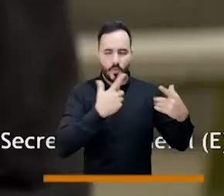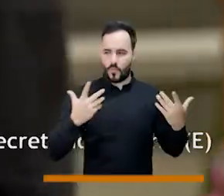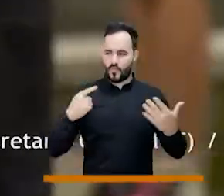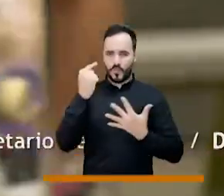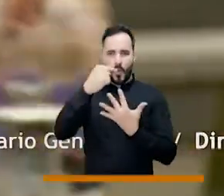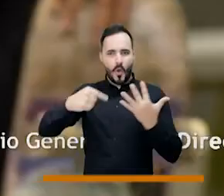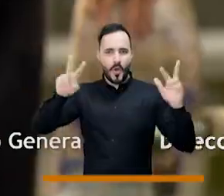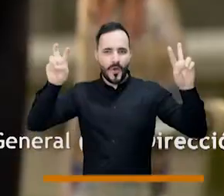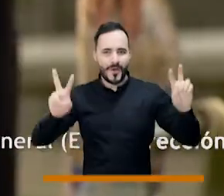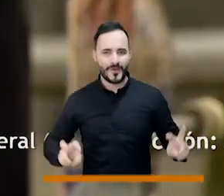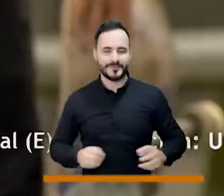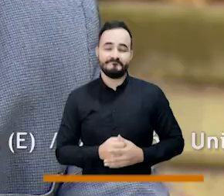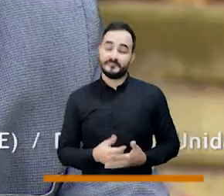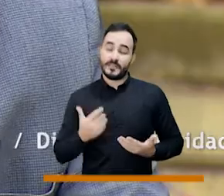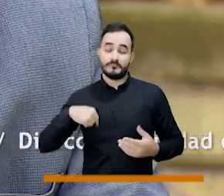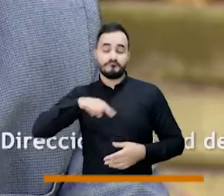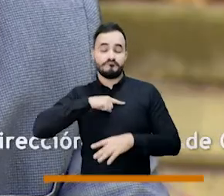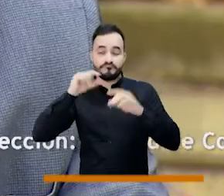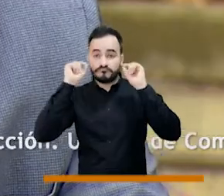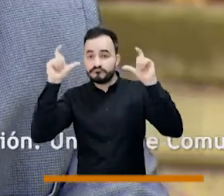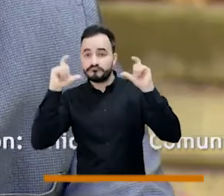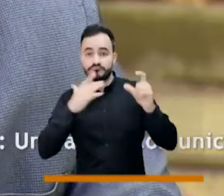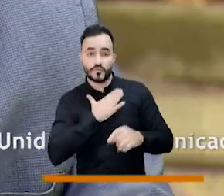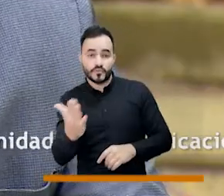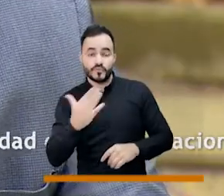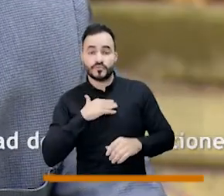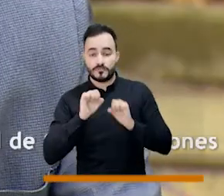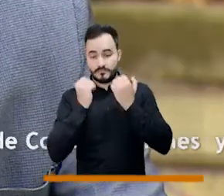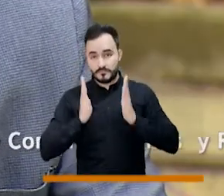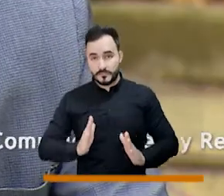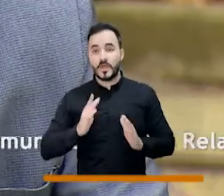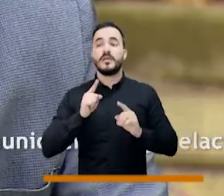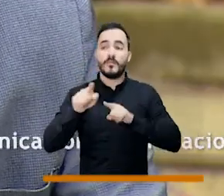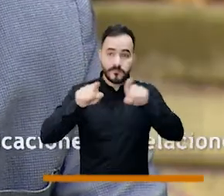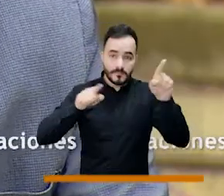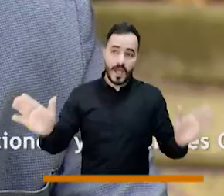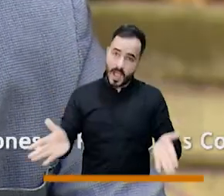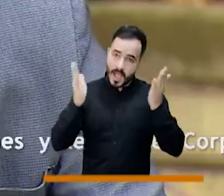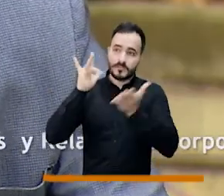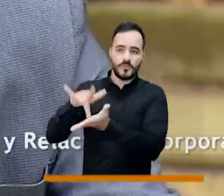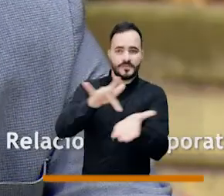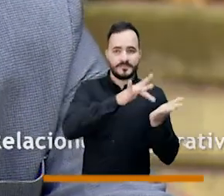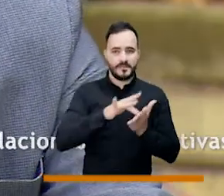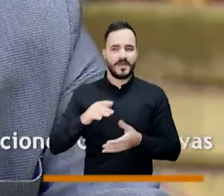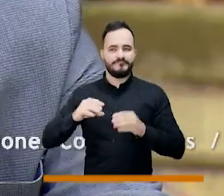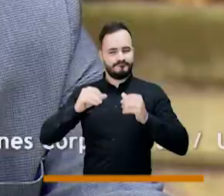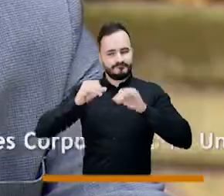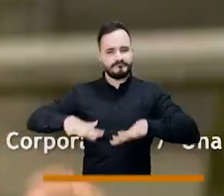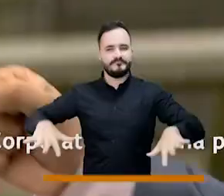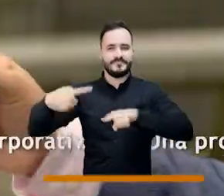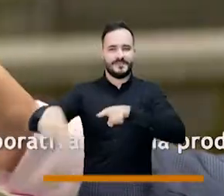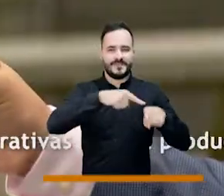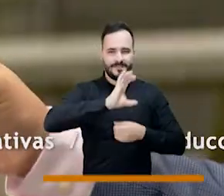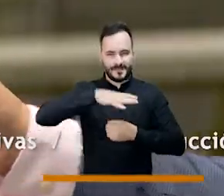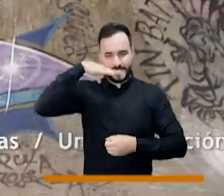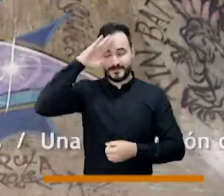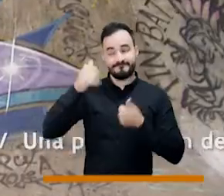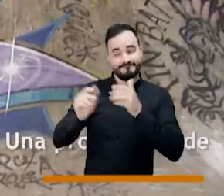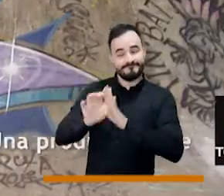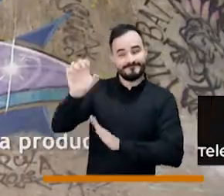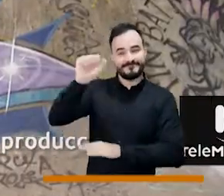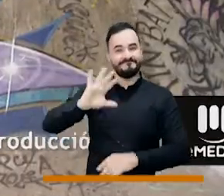economía circular y estamos atentos como concejal e invitar a los demás concejales a estar en los territorios de la ciudad. Muy bien,